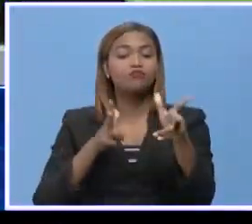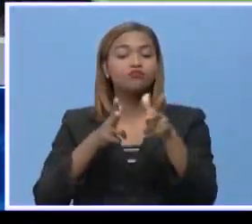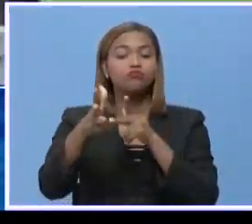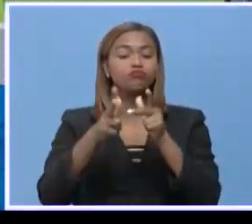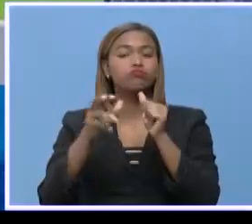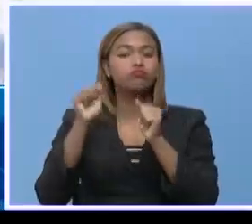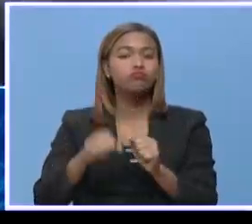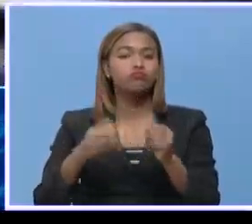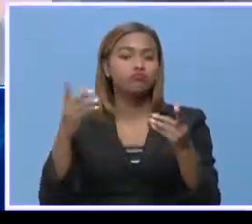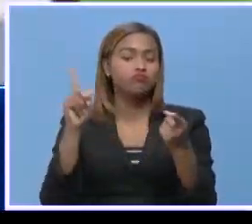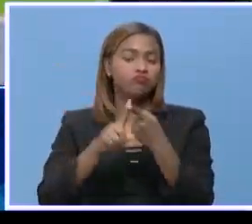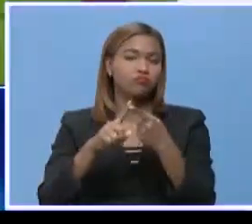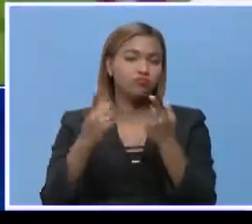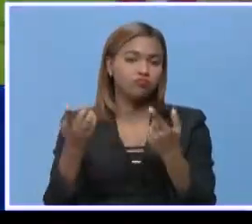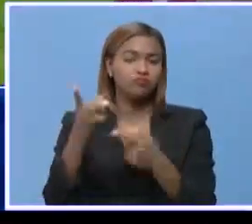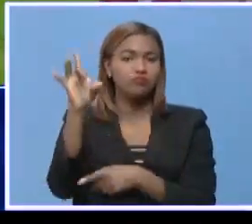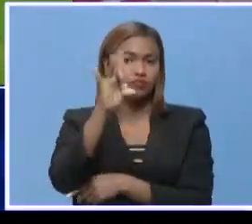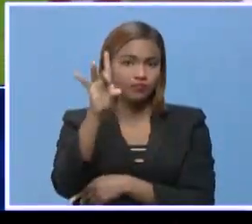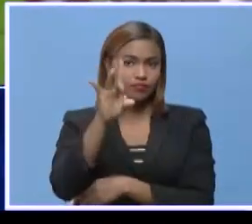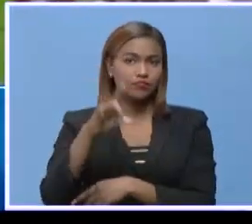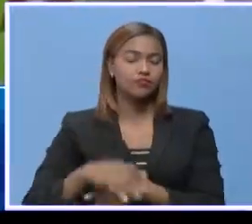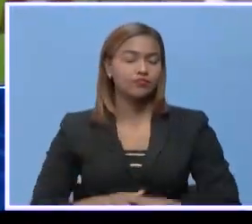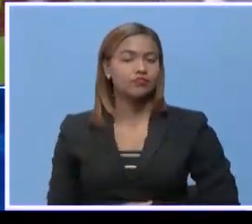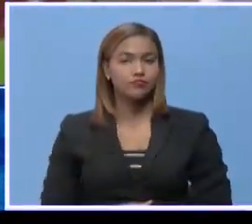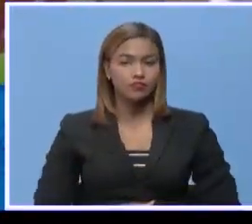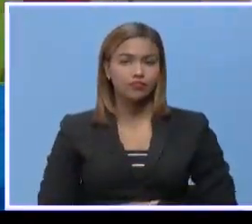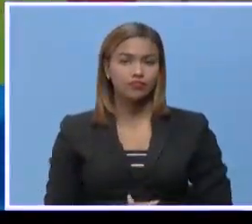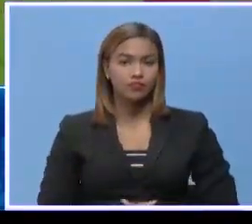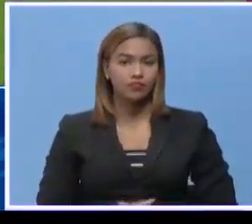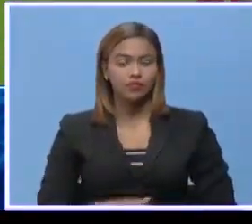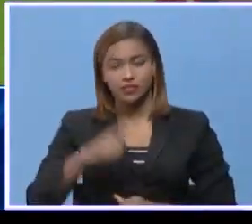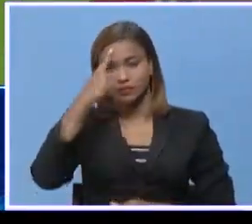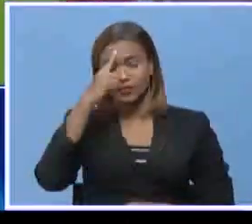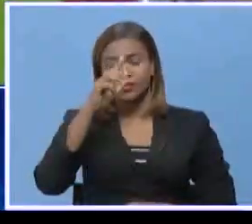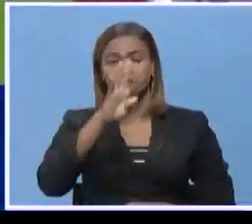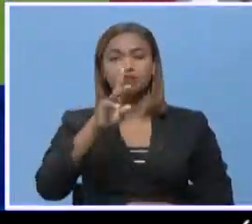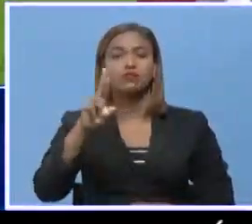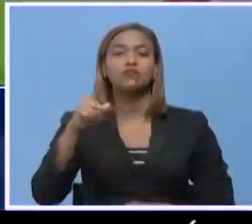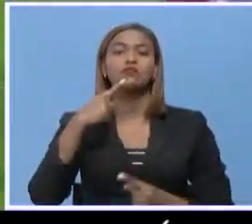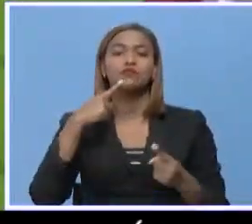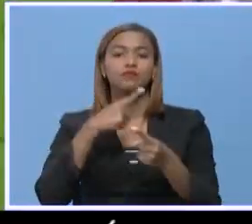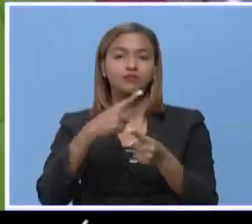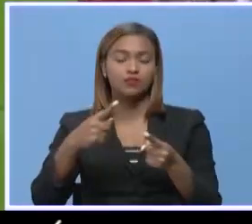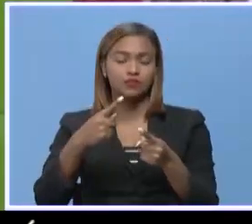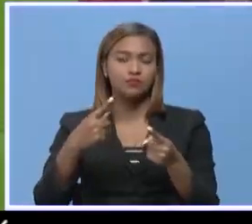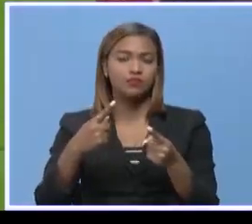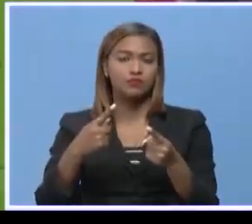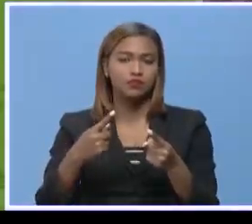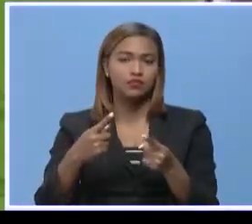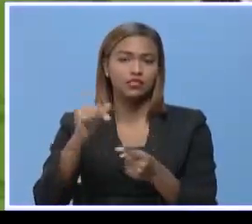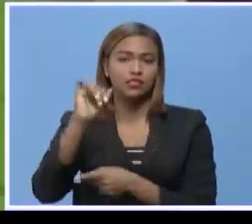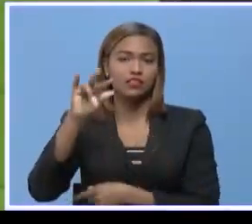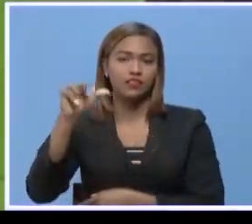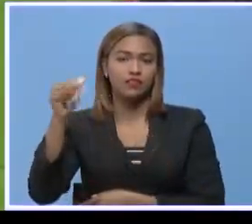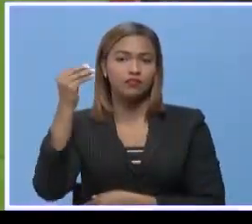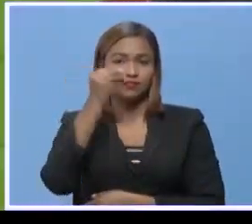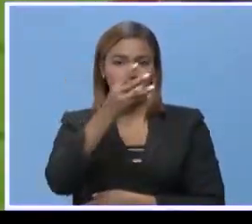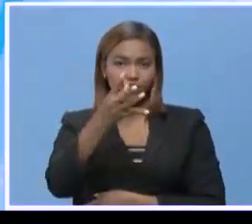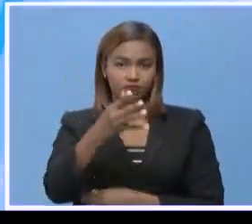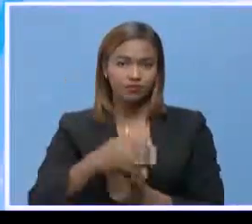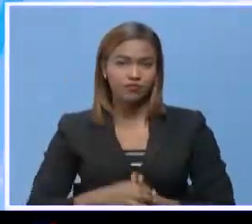libre tránsito hasta las 8 de la noche. Para 4RD Noticias, Silvia